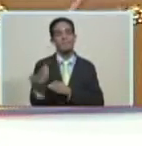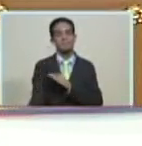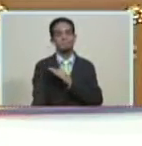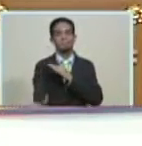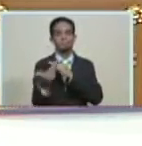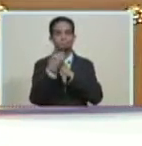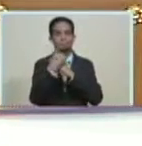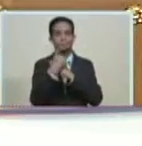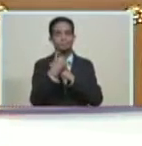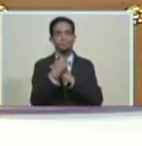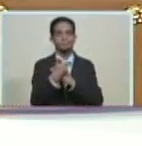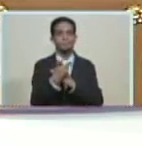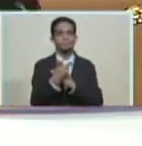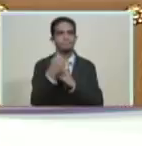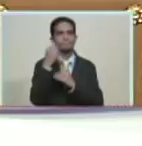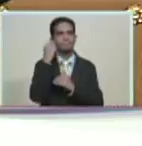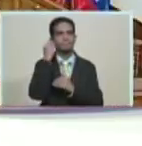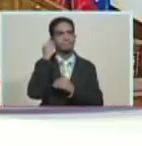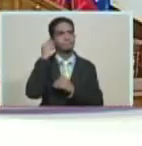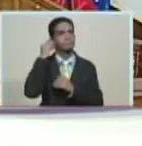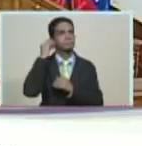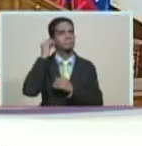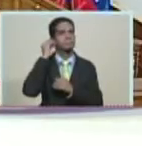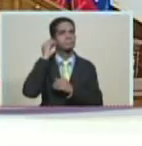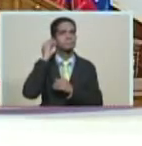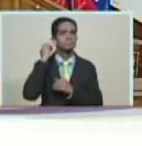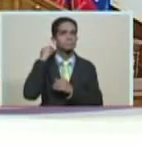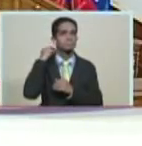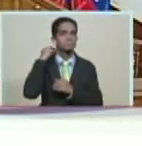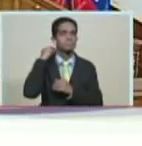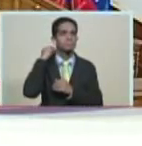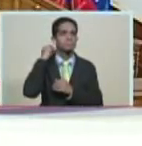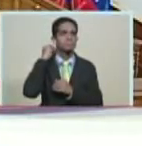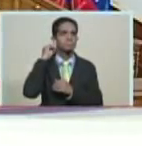tenemos de diversos signos. Es hacer de nuevo el sistema.